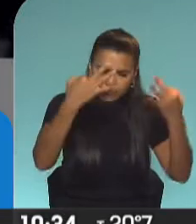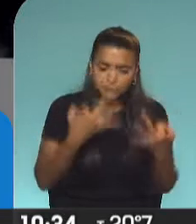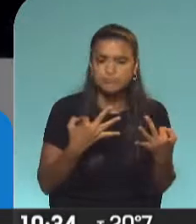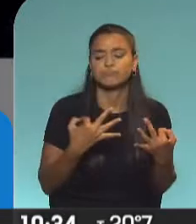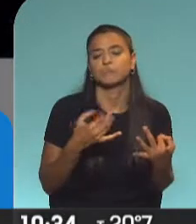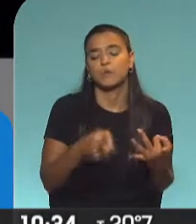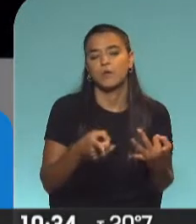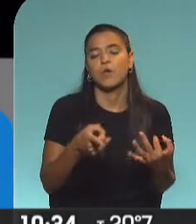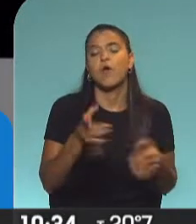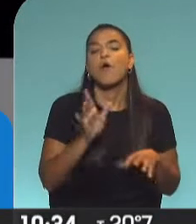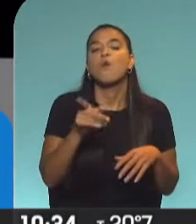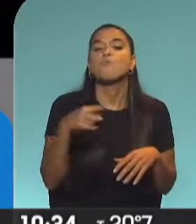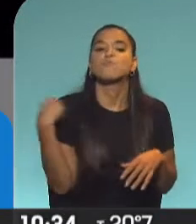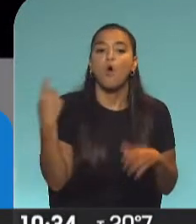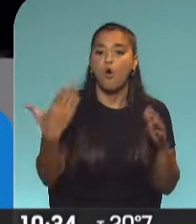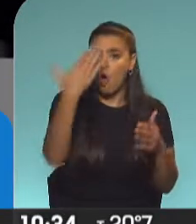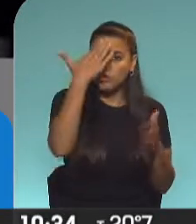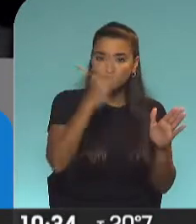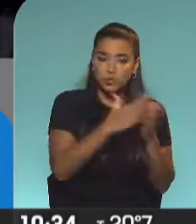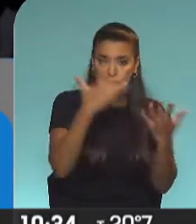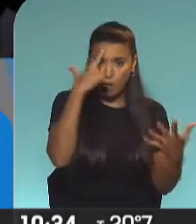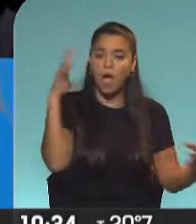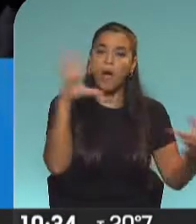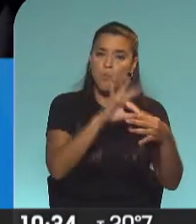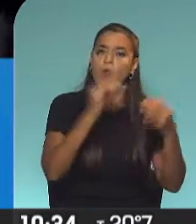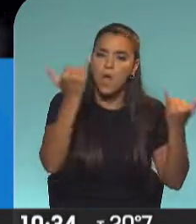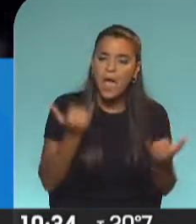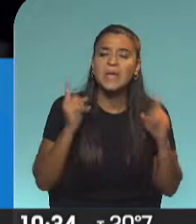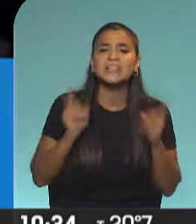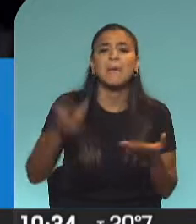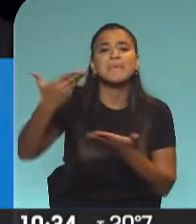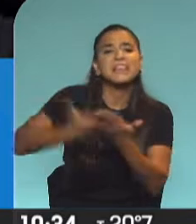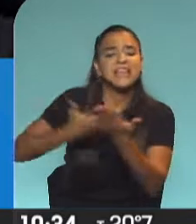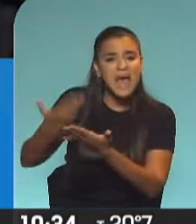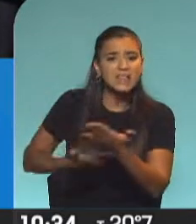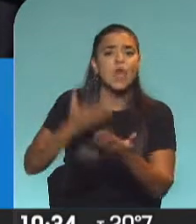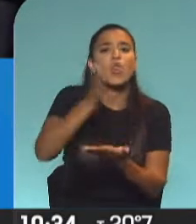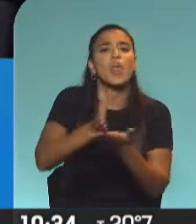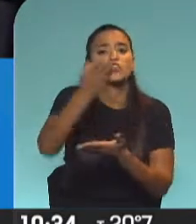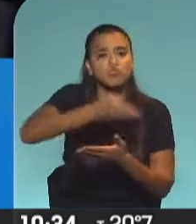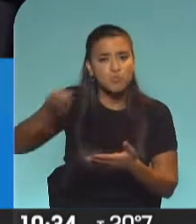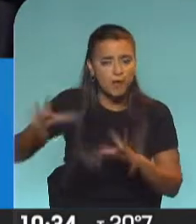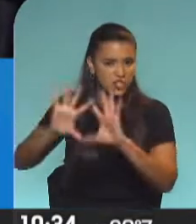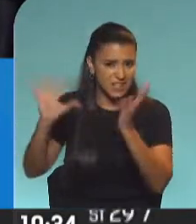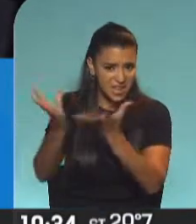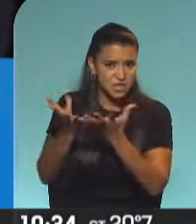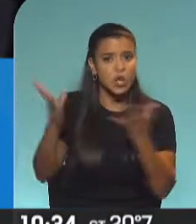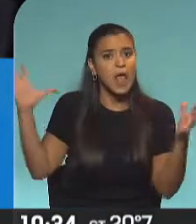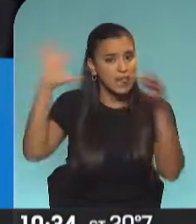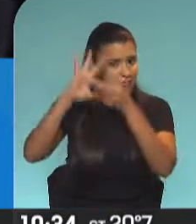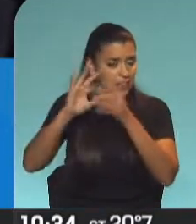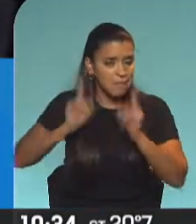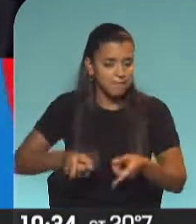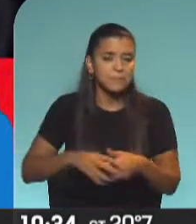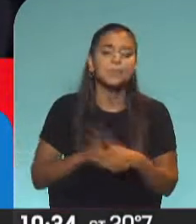absolutamente compatible con nuestra Constitución y con el marco de los tratados internacionales de derechos humanos. ¿Cómo fue la discusión puertas adentro de Juntos por el